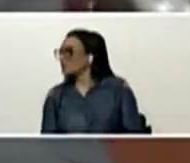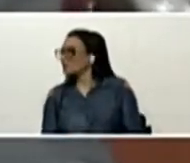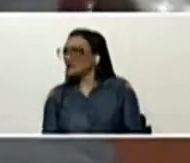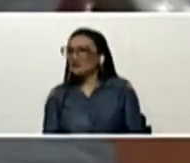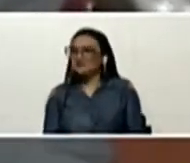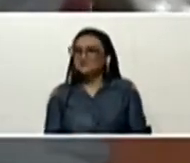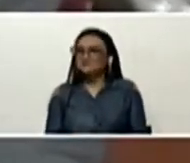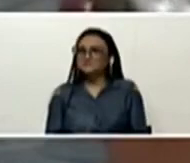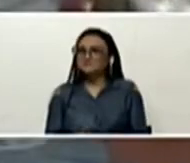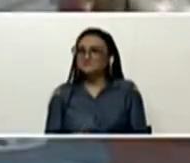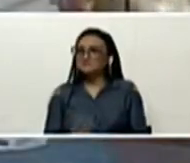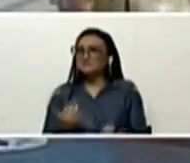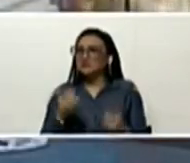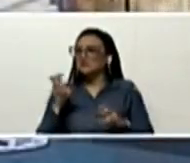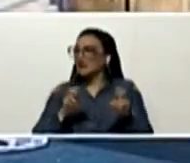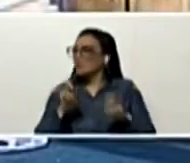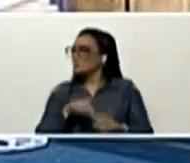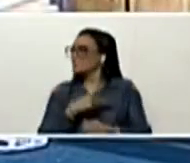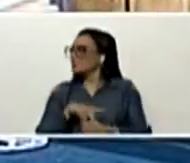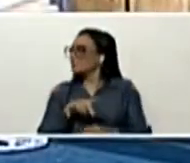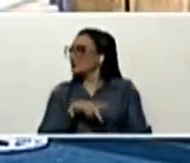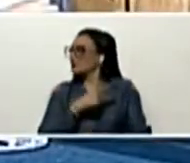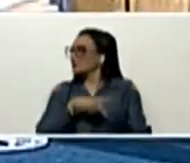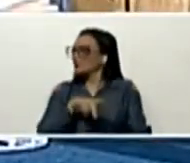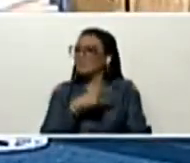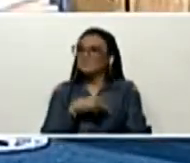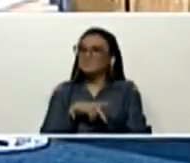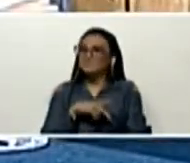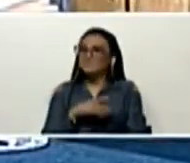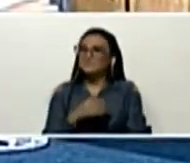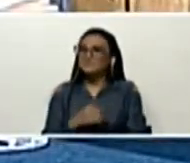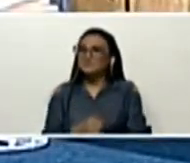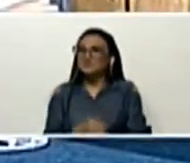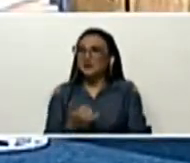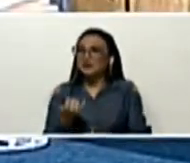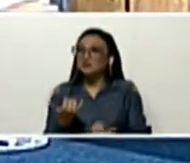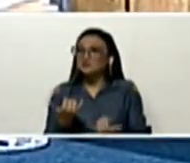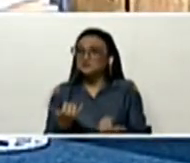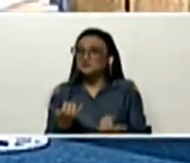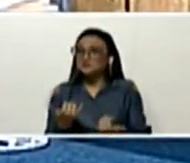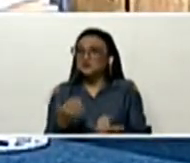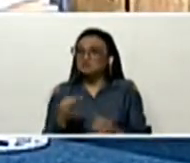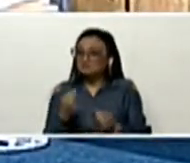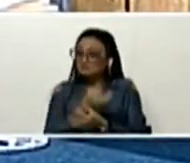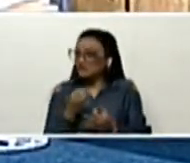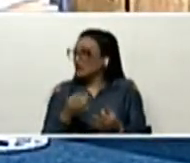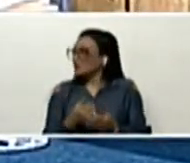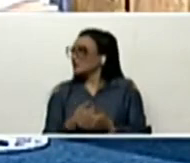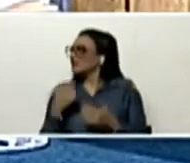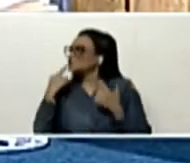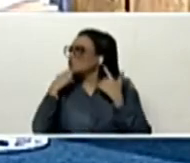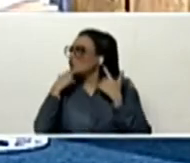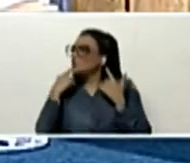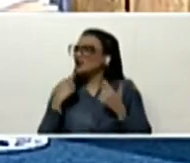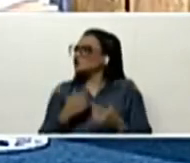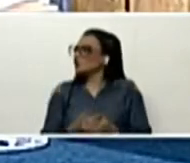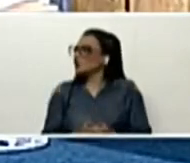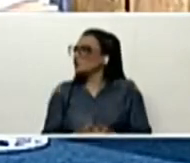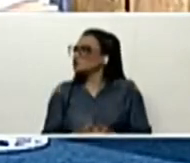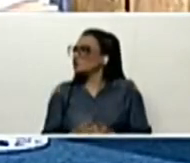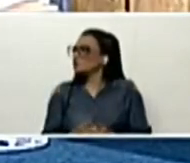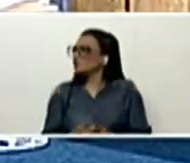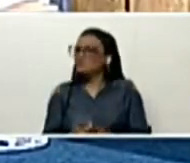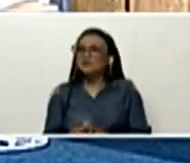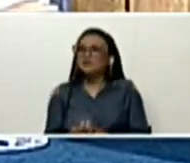La PTJ, la poesía técnica judicial. Bueno, excelente, bueno, para que ustedes vean los valores que